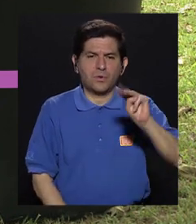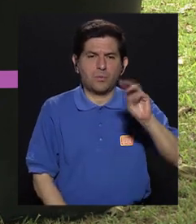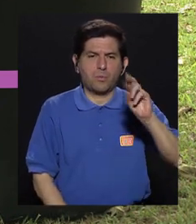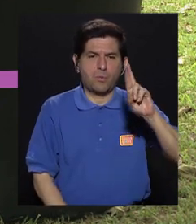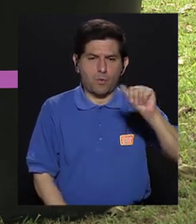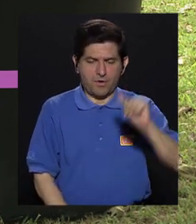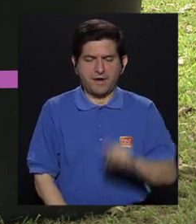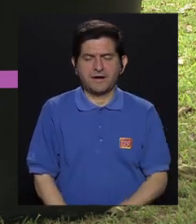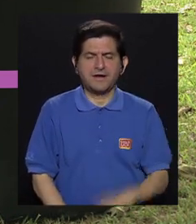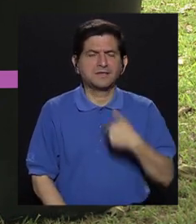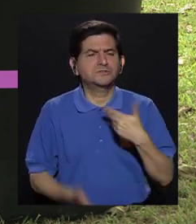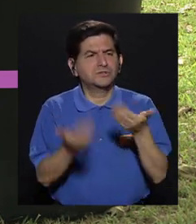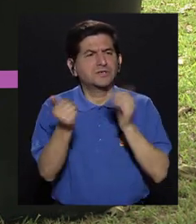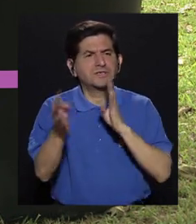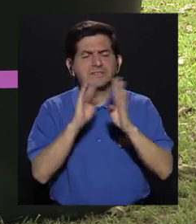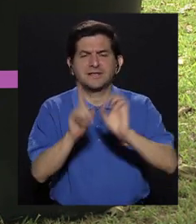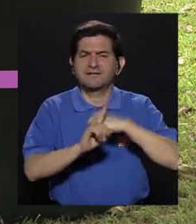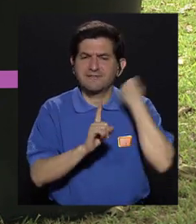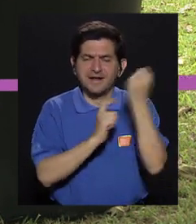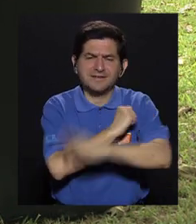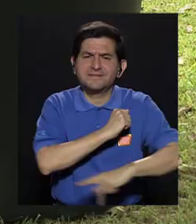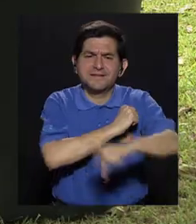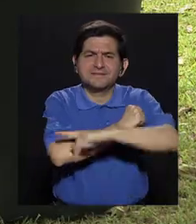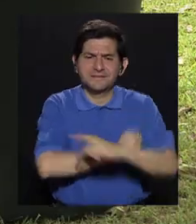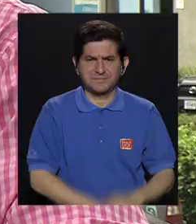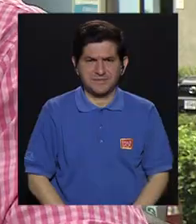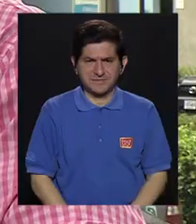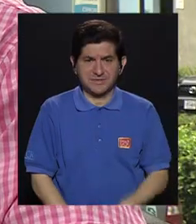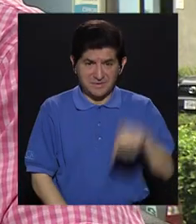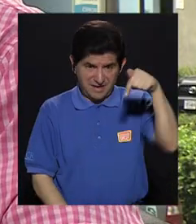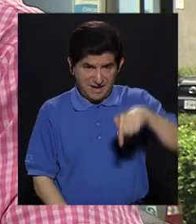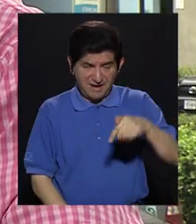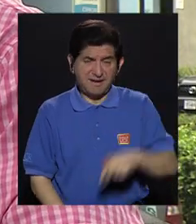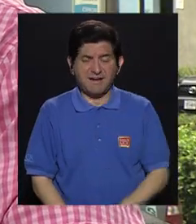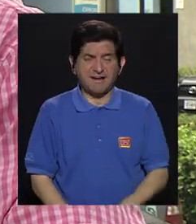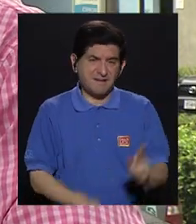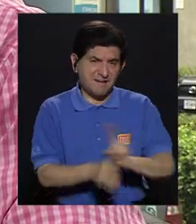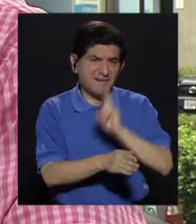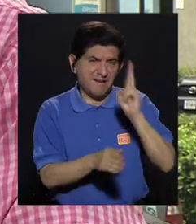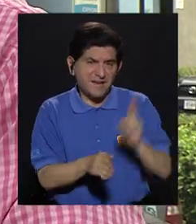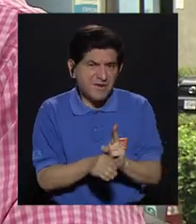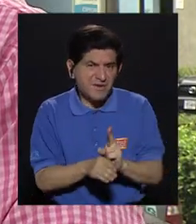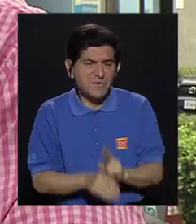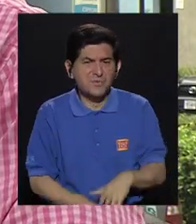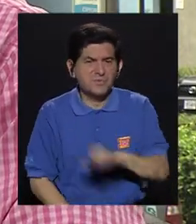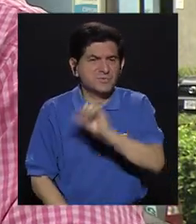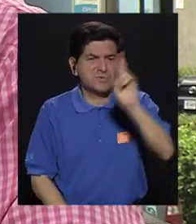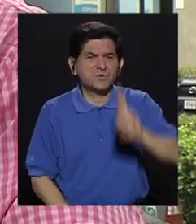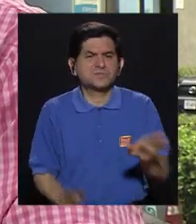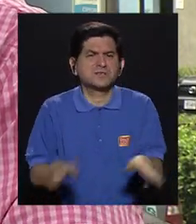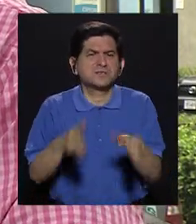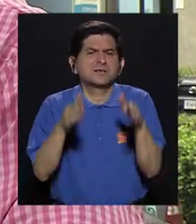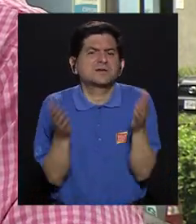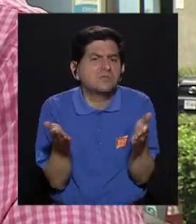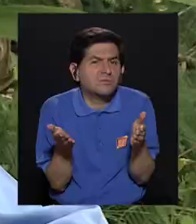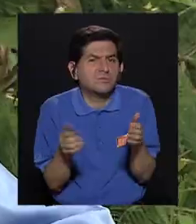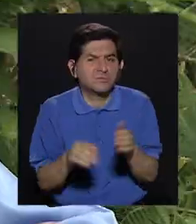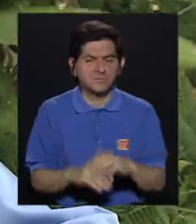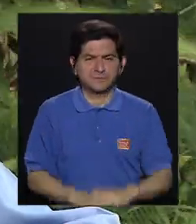comenzar conversando de nuestra situación país. ¿Cómo estamos a nivel de consumo aquí en Costa